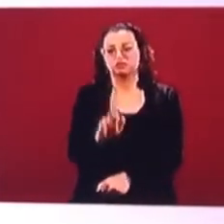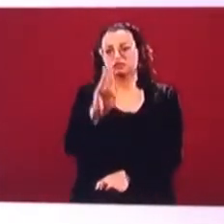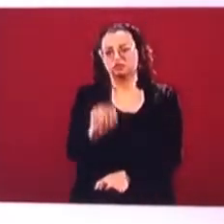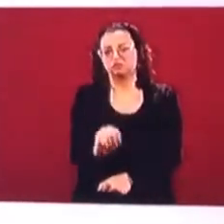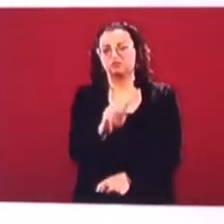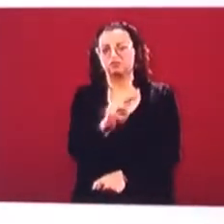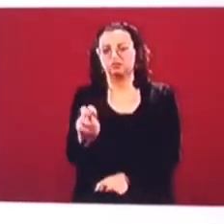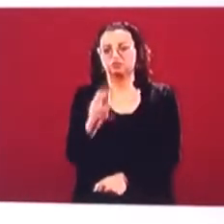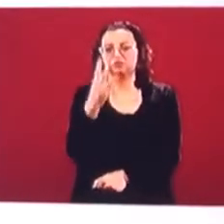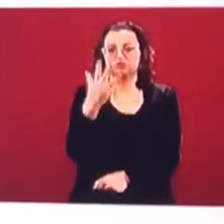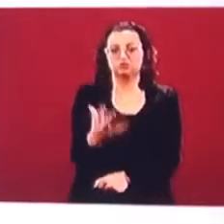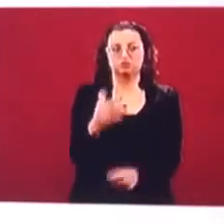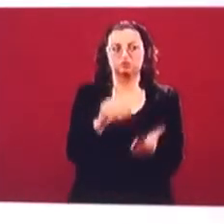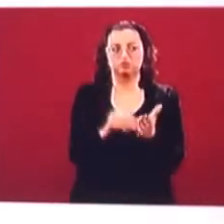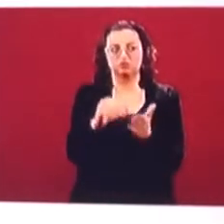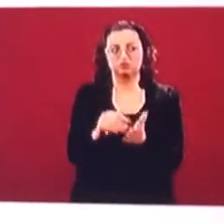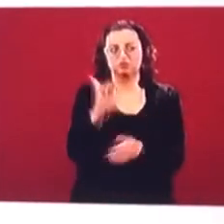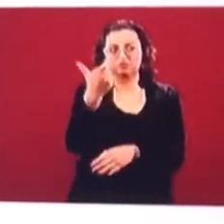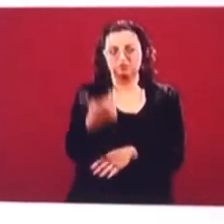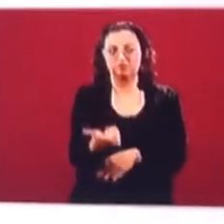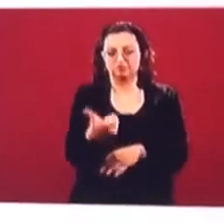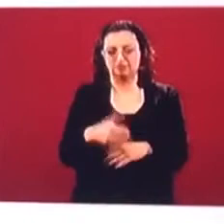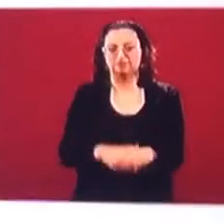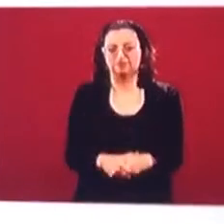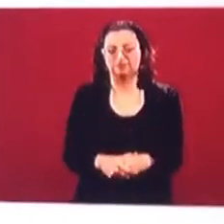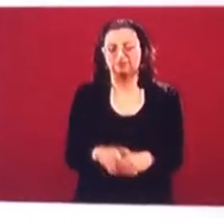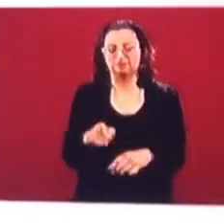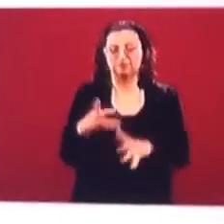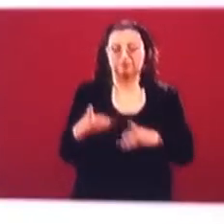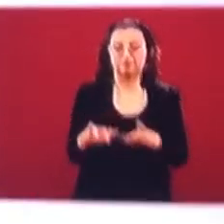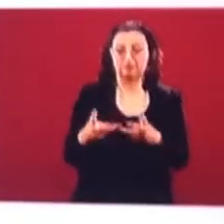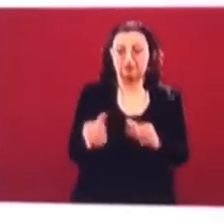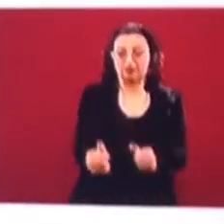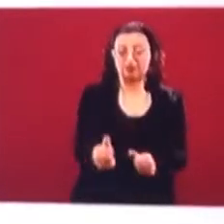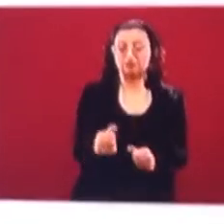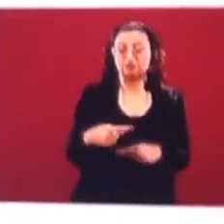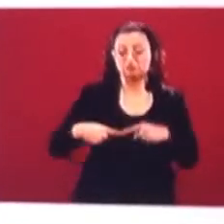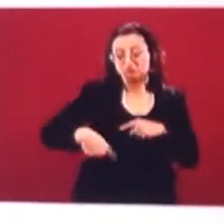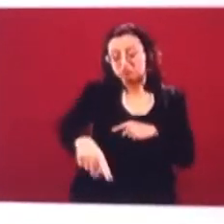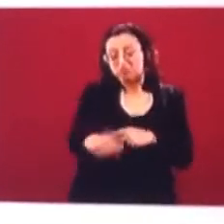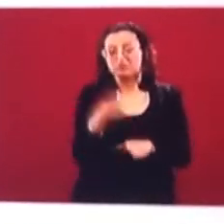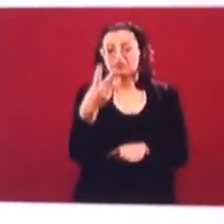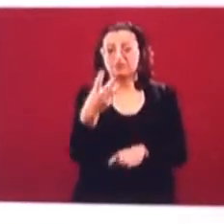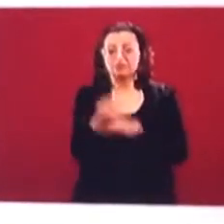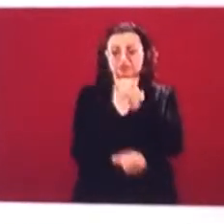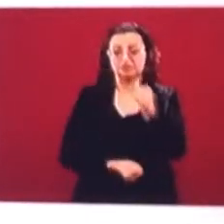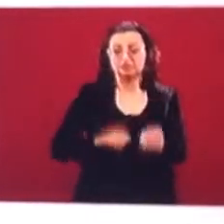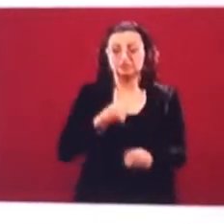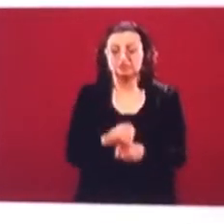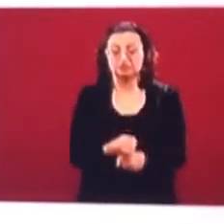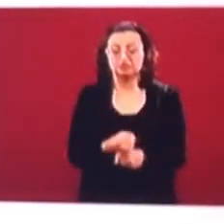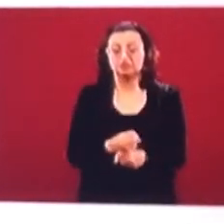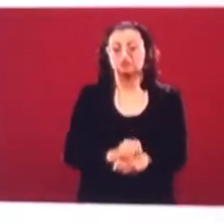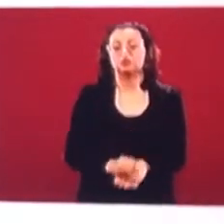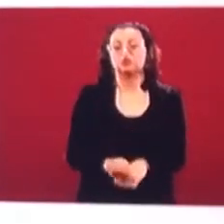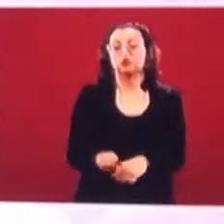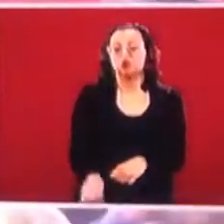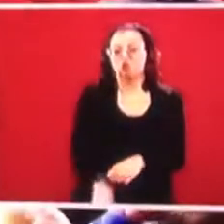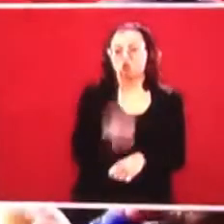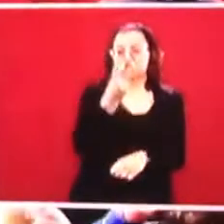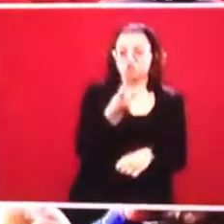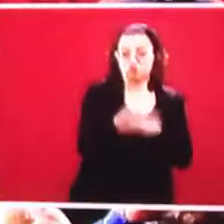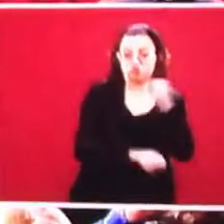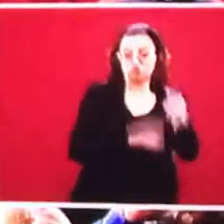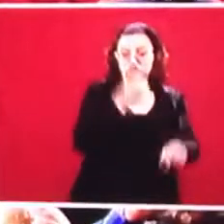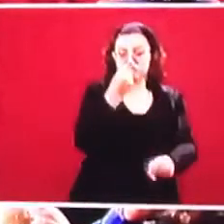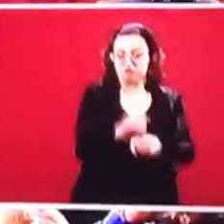México. Y se llaman los farsantes de hoy y de ayer. Hace 2 días por la mañana escuchaba por la radio un programa